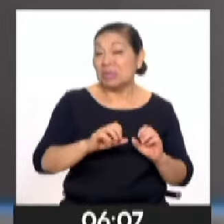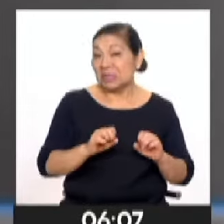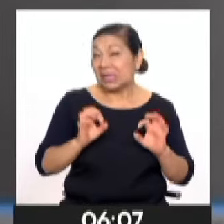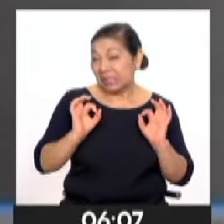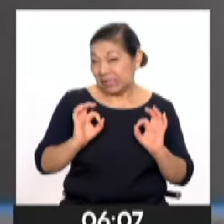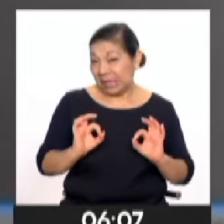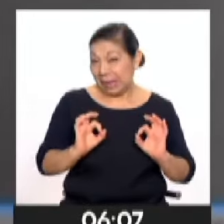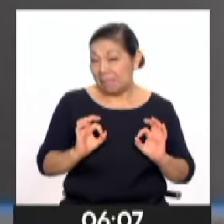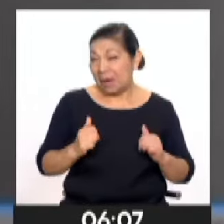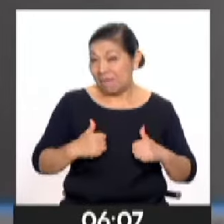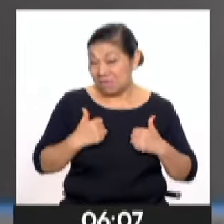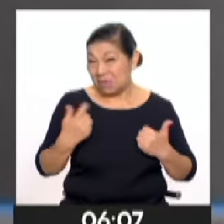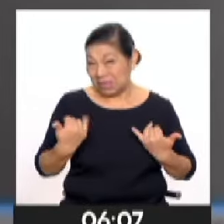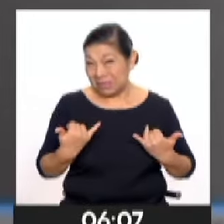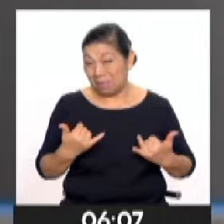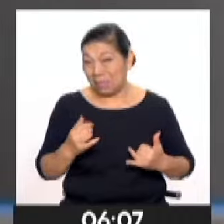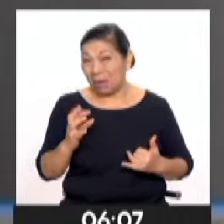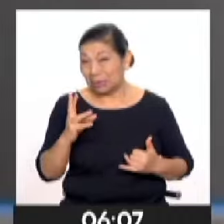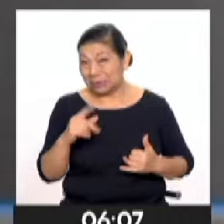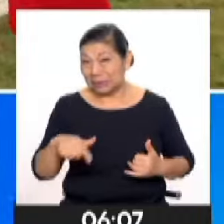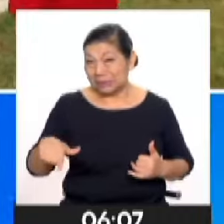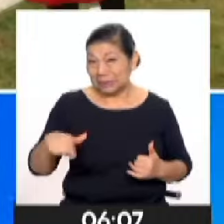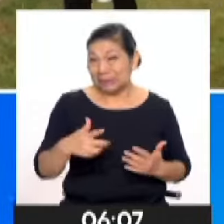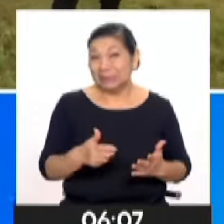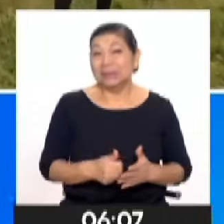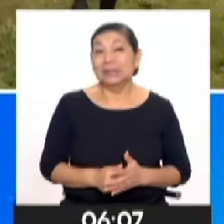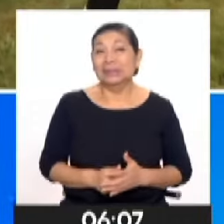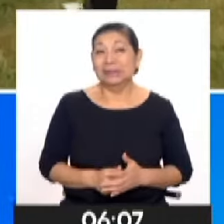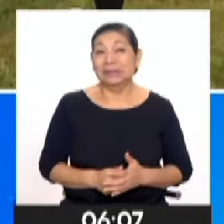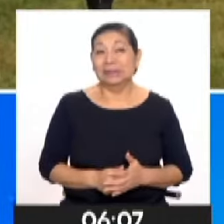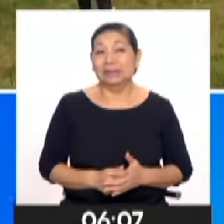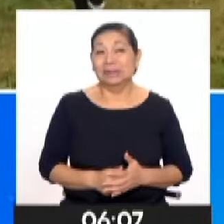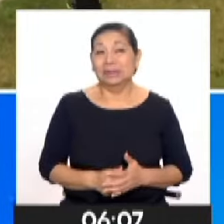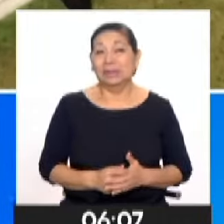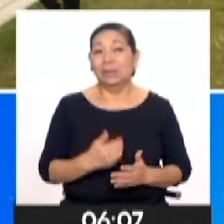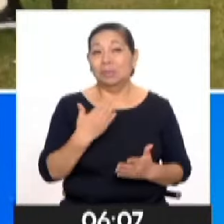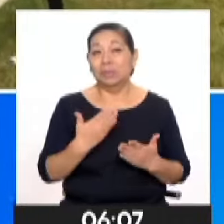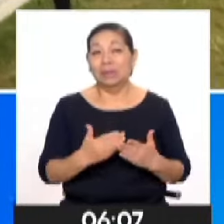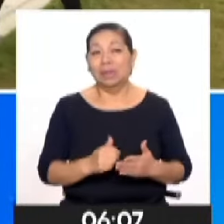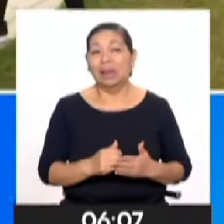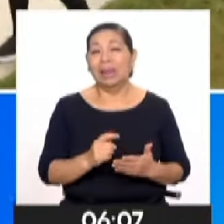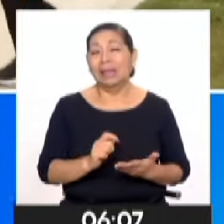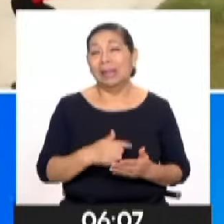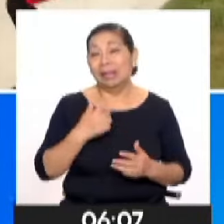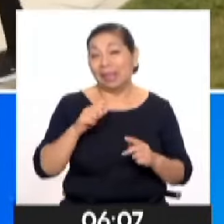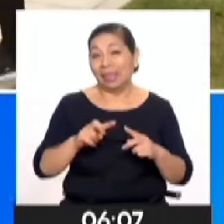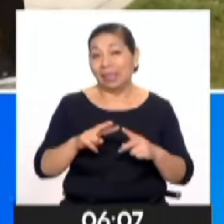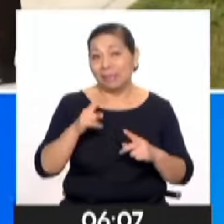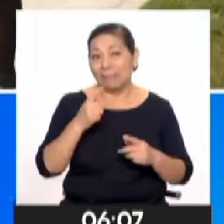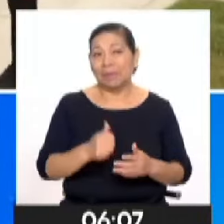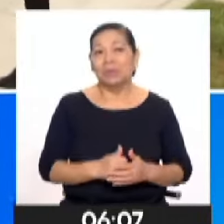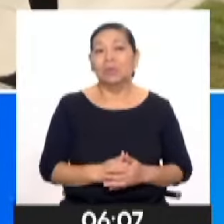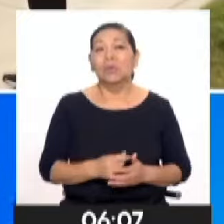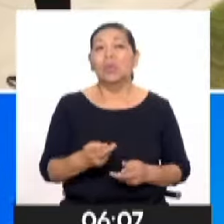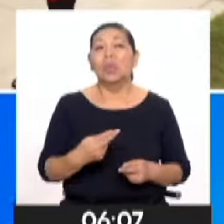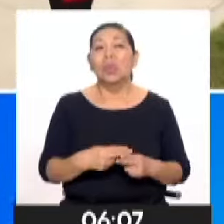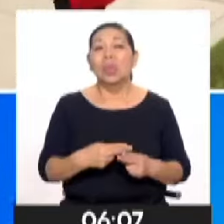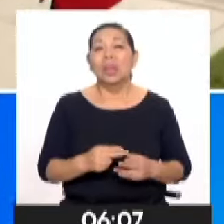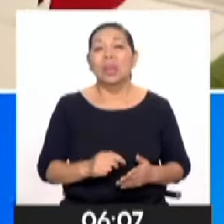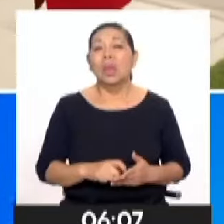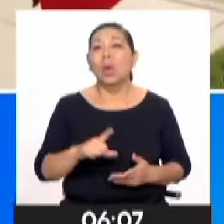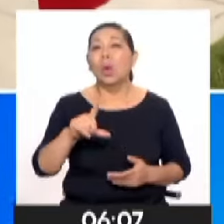si es que usualmente se vive este tipo de situaciones en esta parte de San Juan de lurigancho muy buenos días Estamos en vivo para tv Perú cuál es su nombre